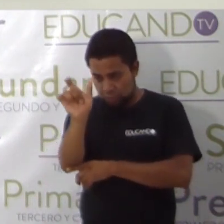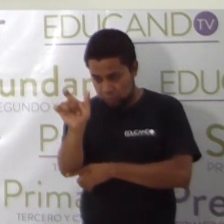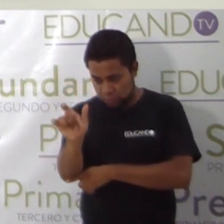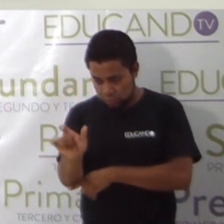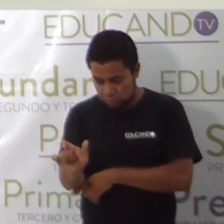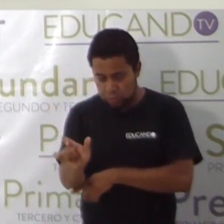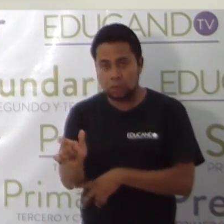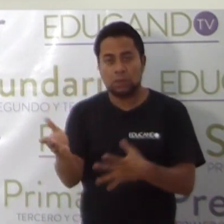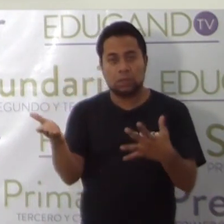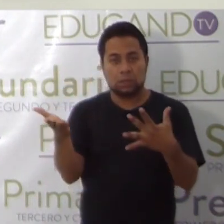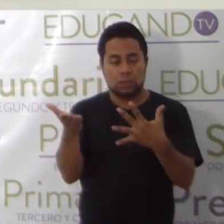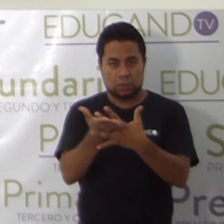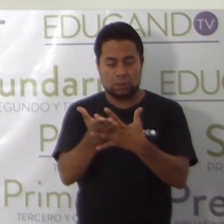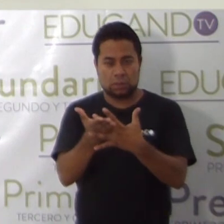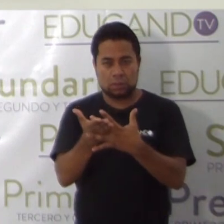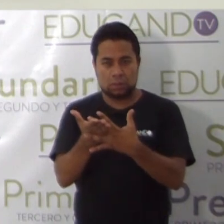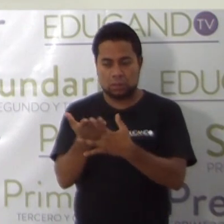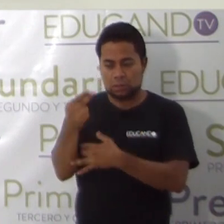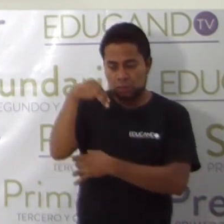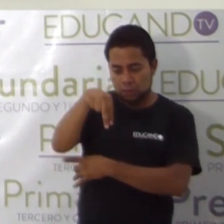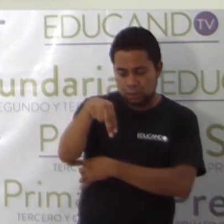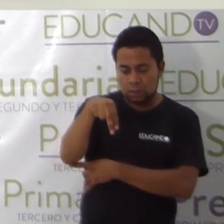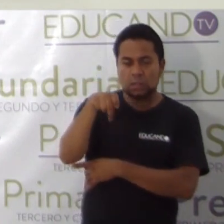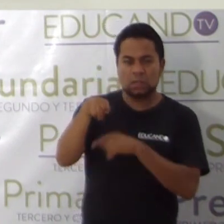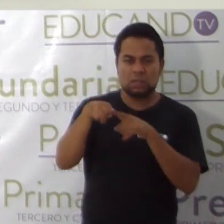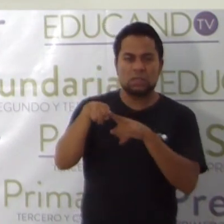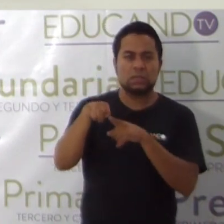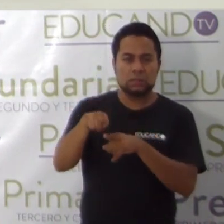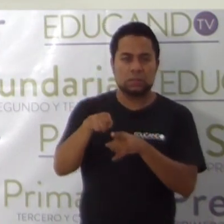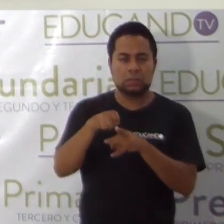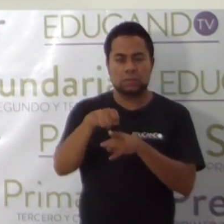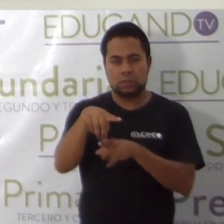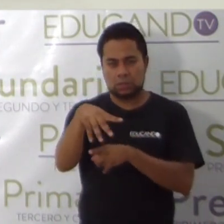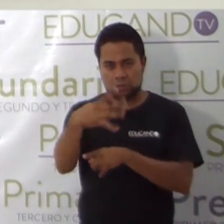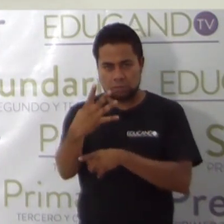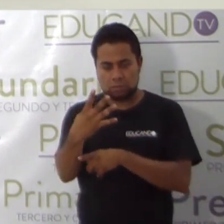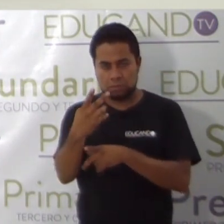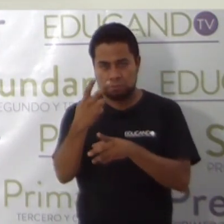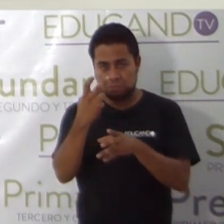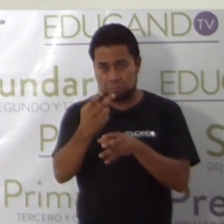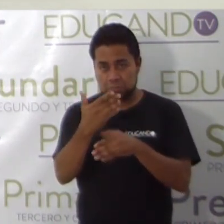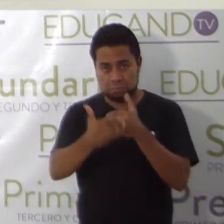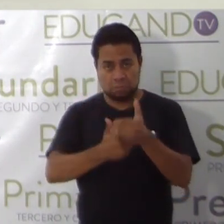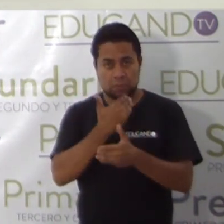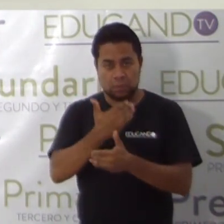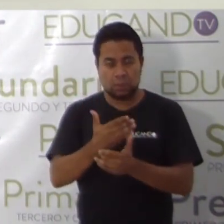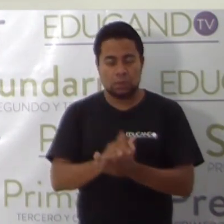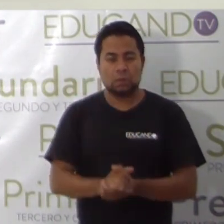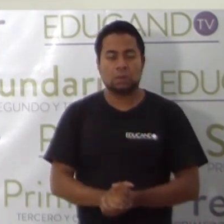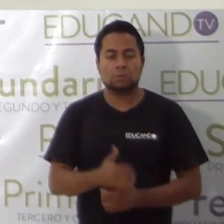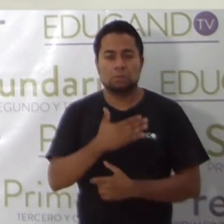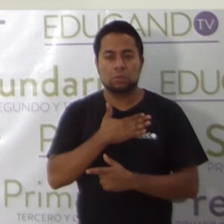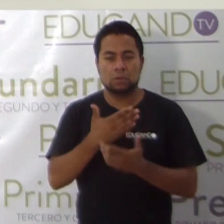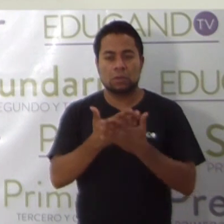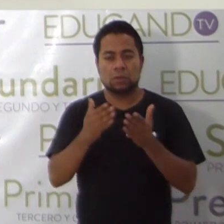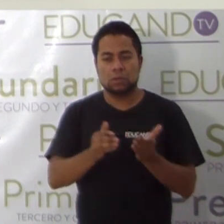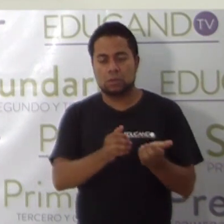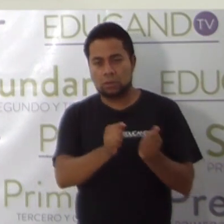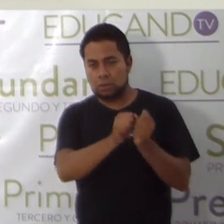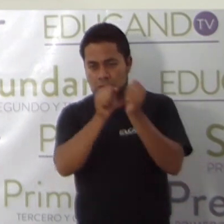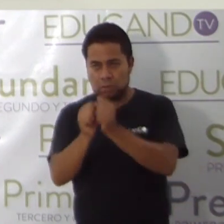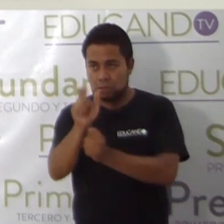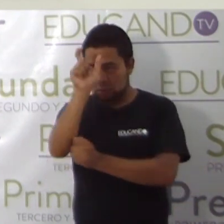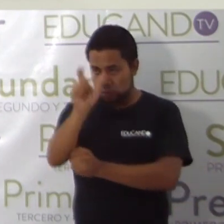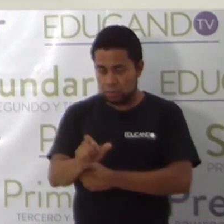absoluta entre n, que es, en este caso, 14. ¿Hasta ahí vamos bien? Bueno, vamos a pasar con la